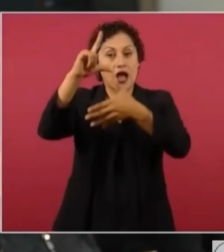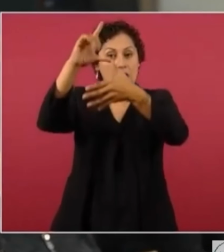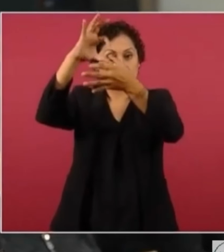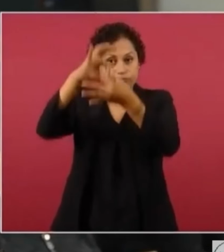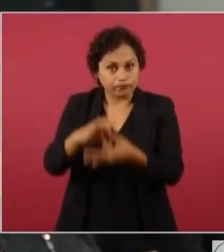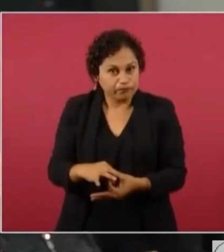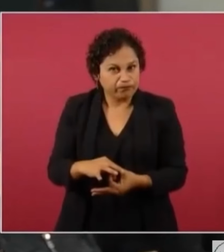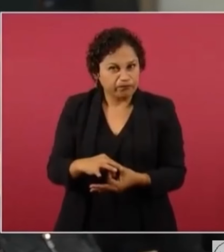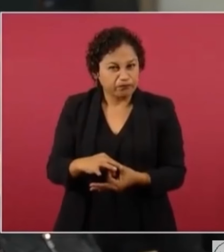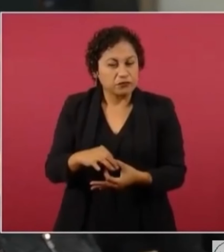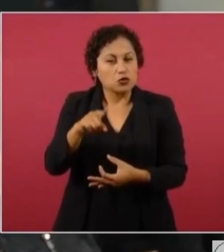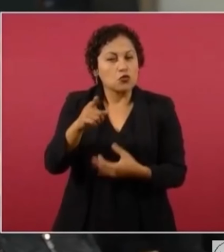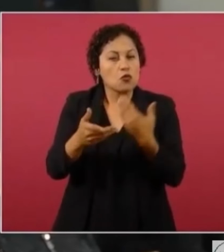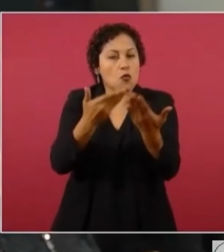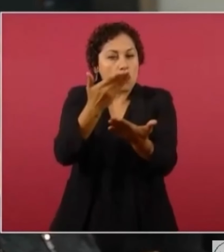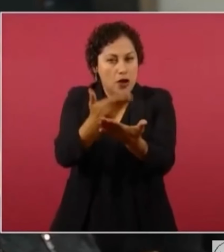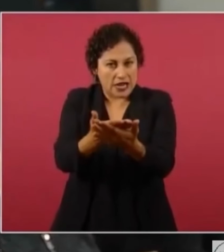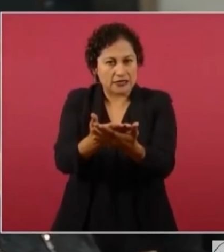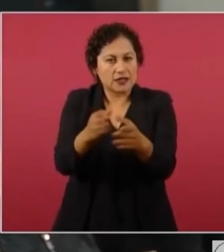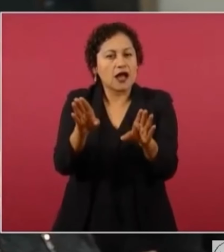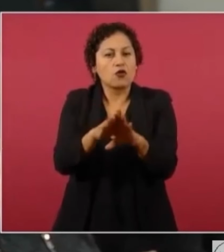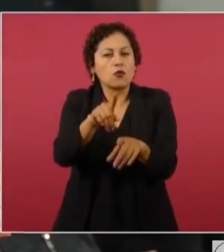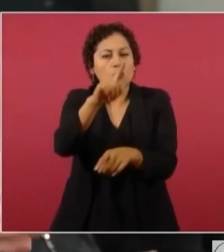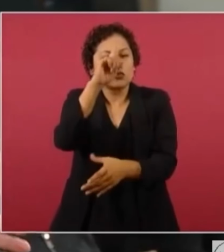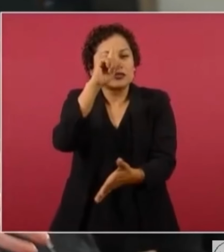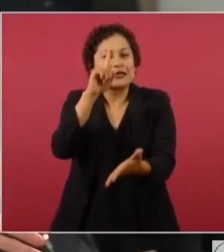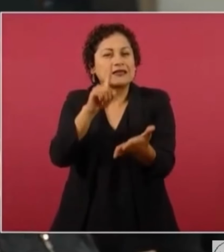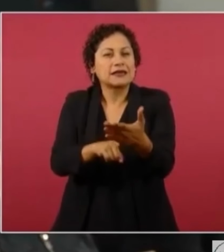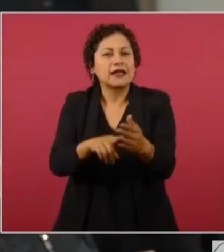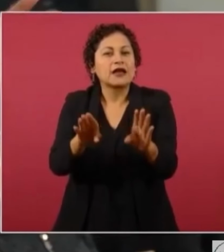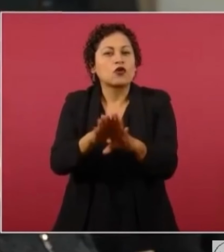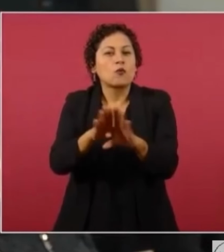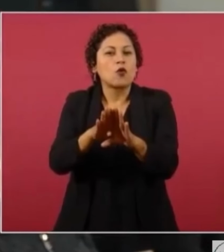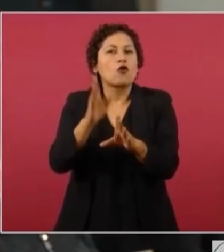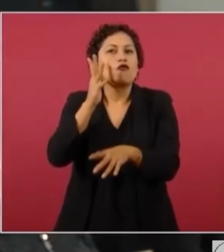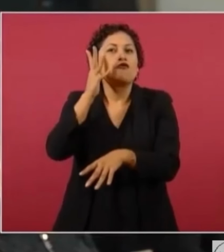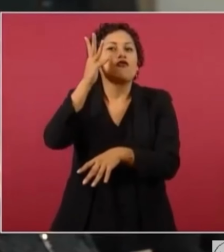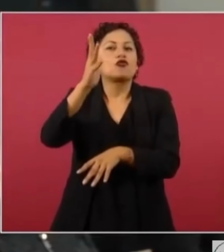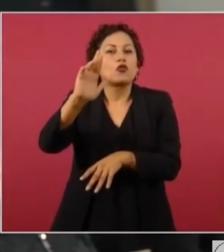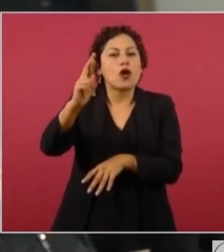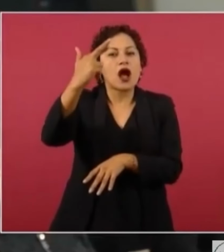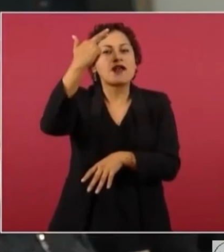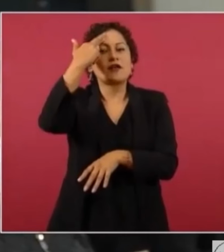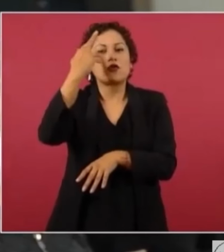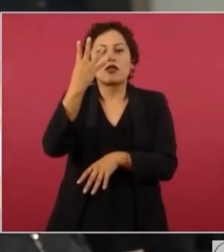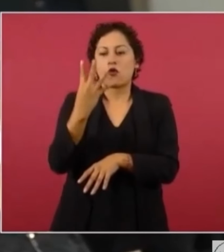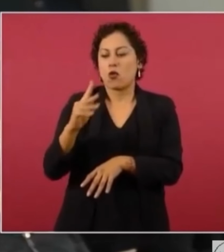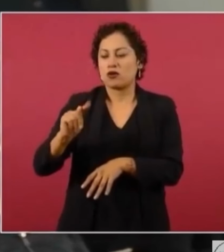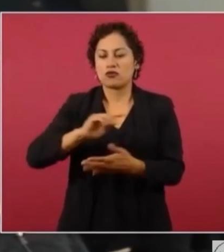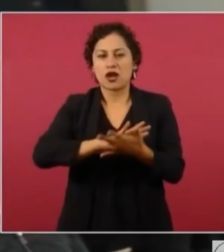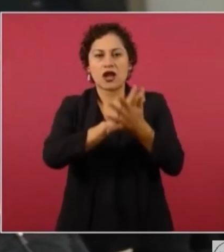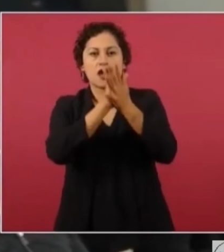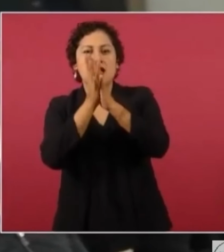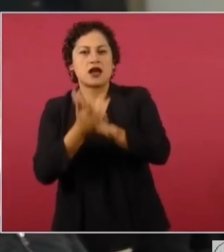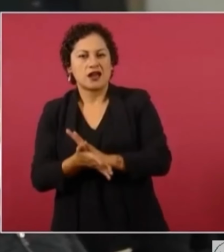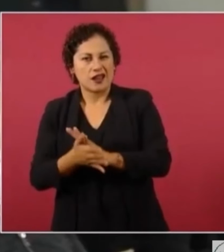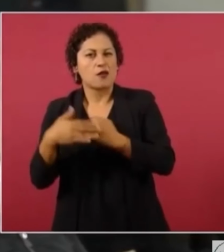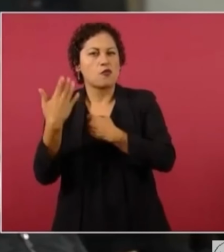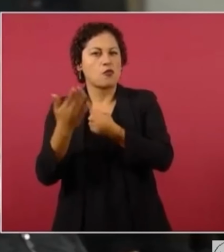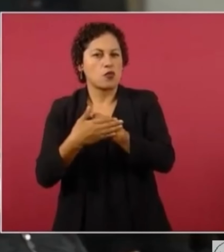cree que se va a concretar o cómo cree que se va a recordar este Gobierno de la Cuarta Transformación ahora y en sexenios venideros, si es que continúan, para